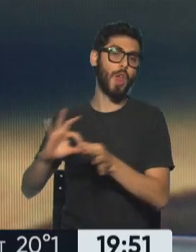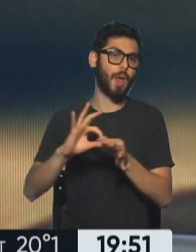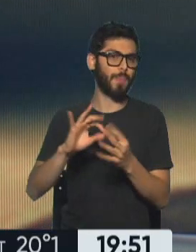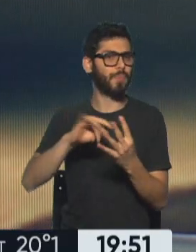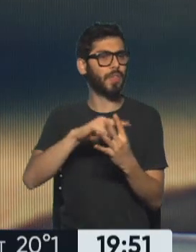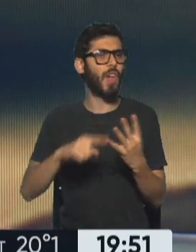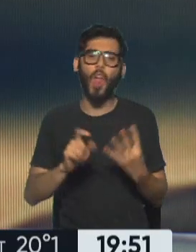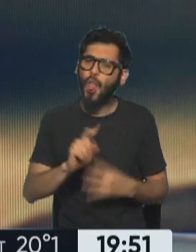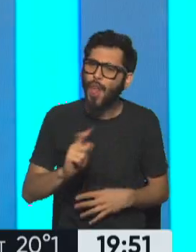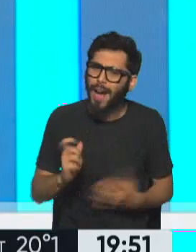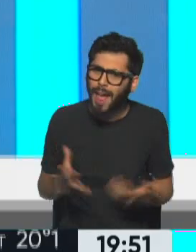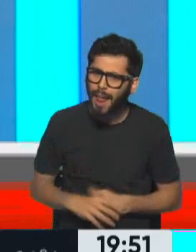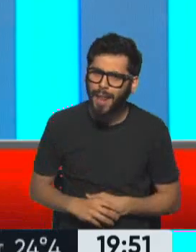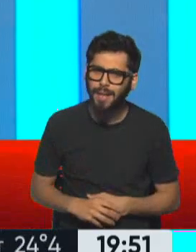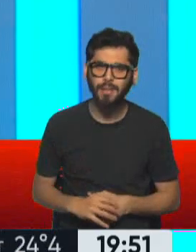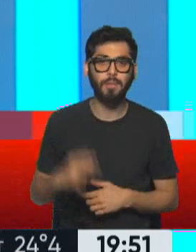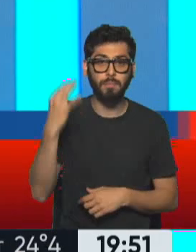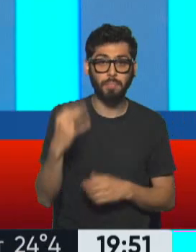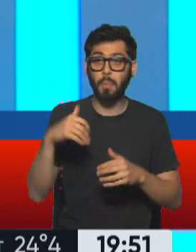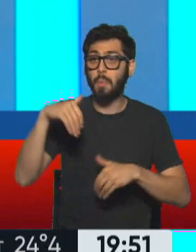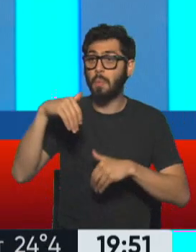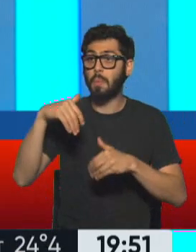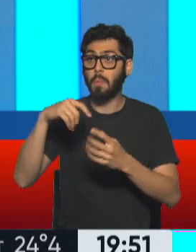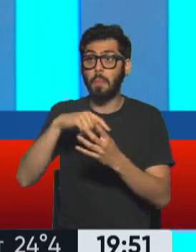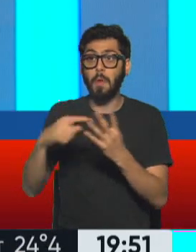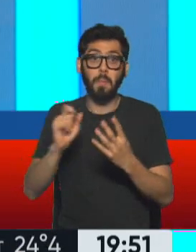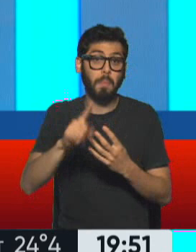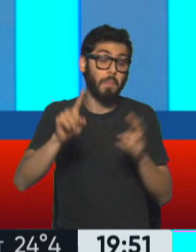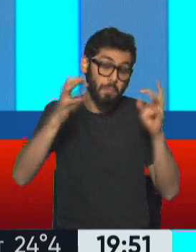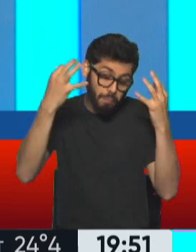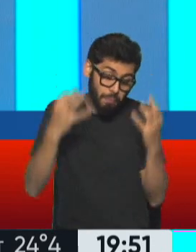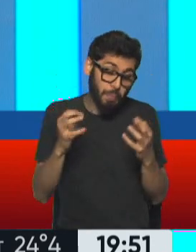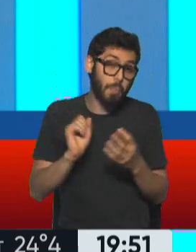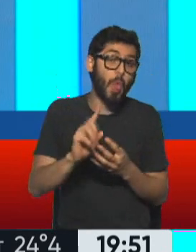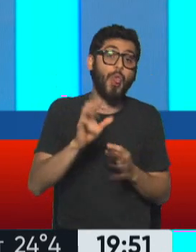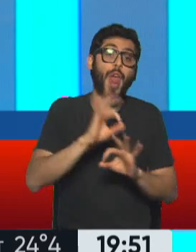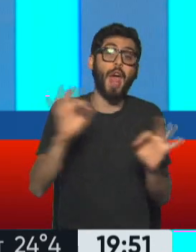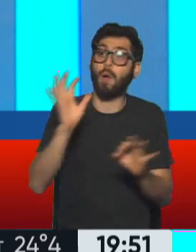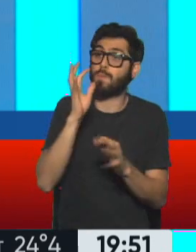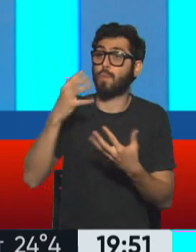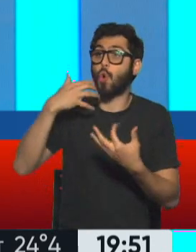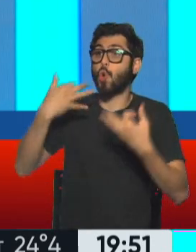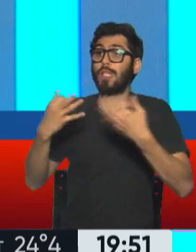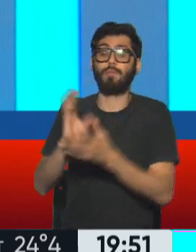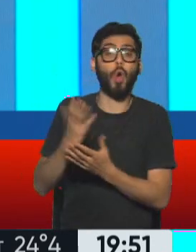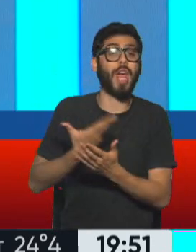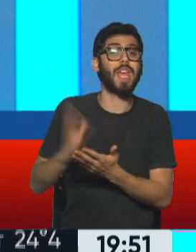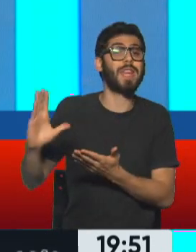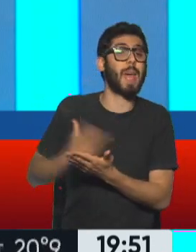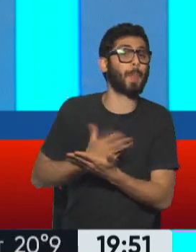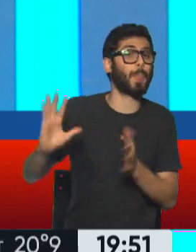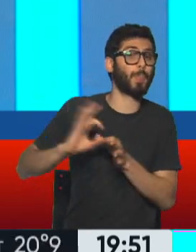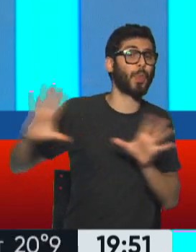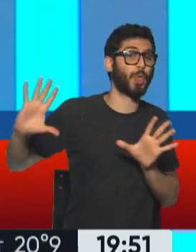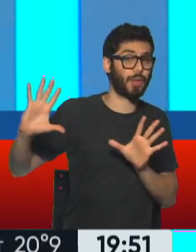restantes, Néstor? Es que en rigor los votos no deberían ser de nadie, porque se supone que la justicia es independiente. ¿Acaso lo que esté planteando la tapa